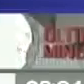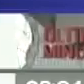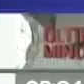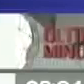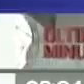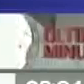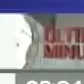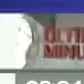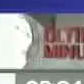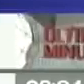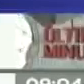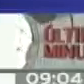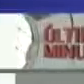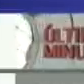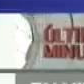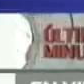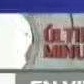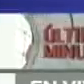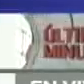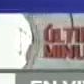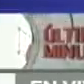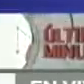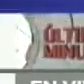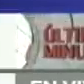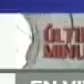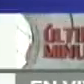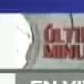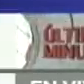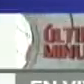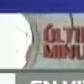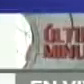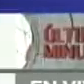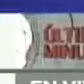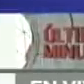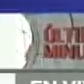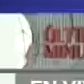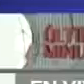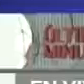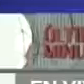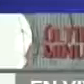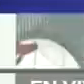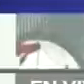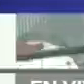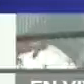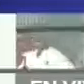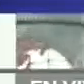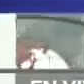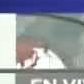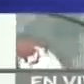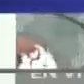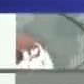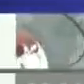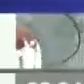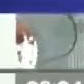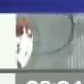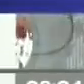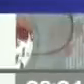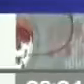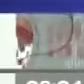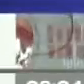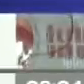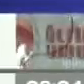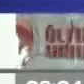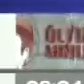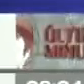decir, una cantidad de elementos que, lejos de ayudar a que la sociedad